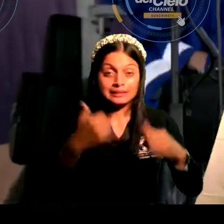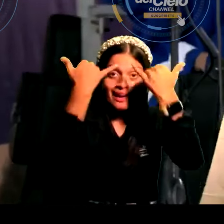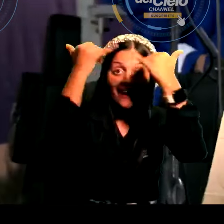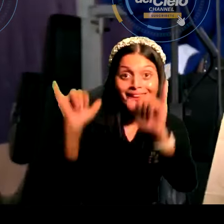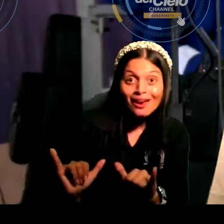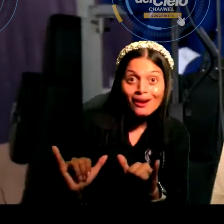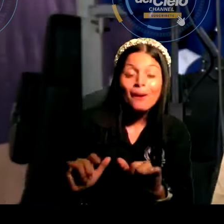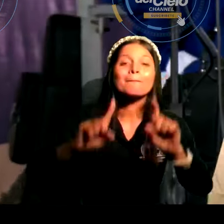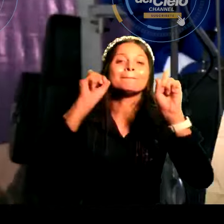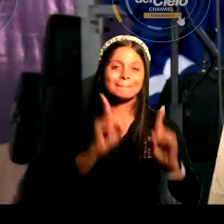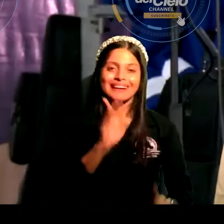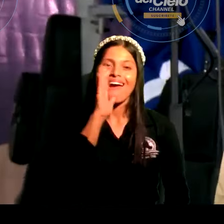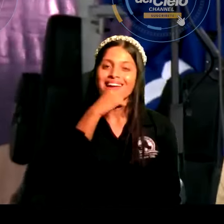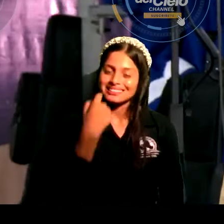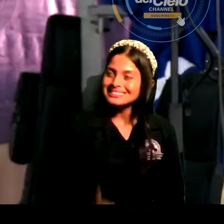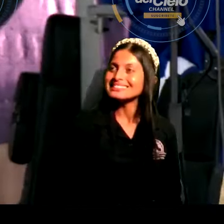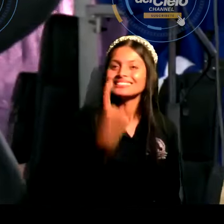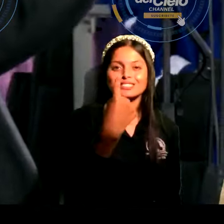uno.